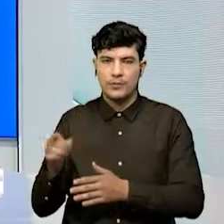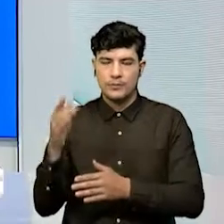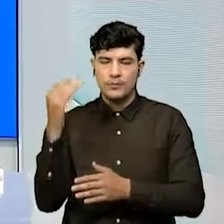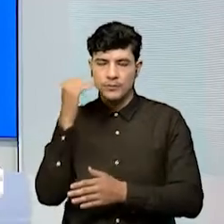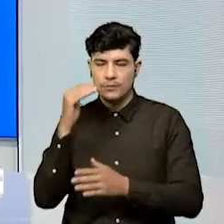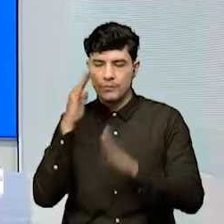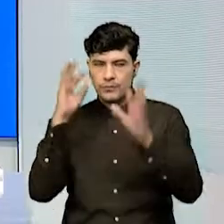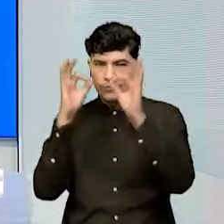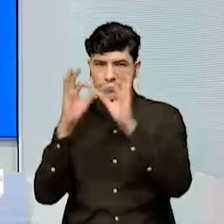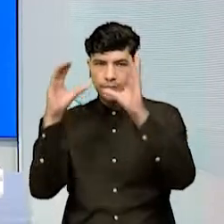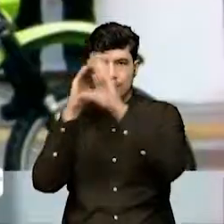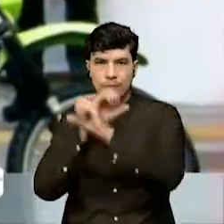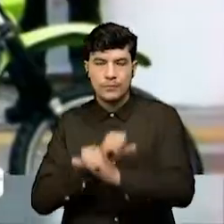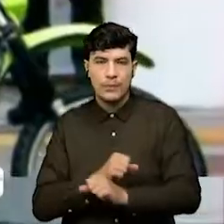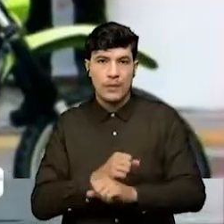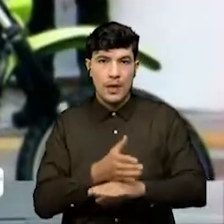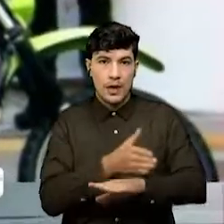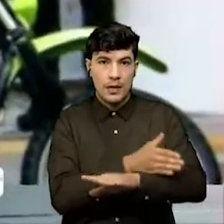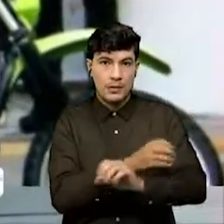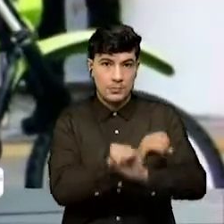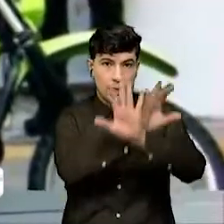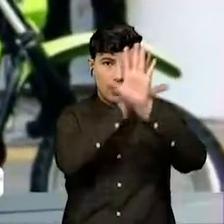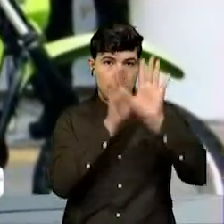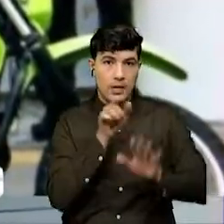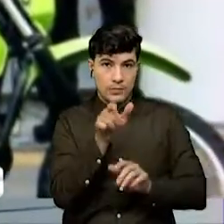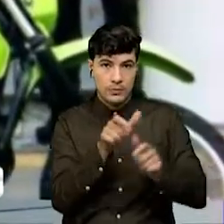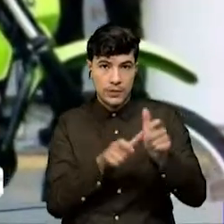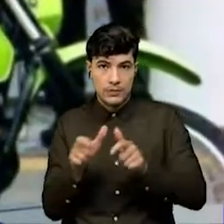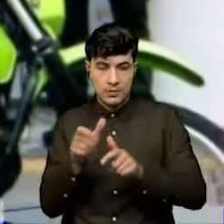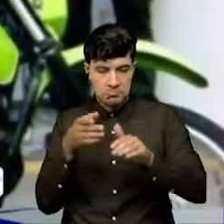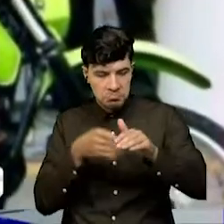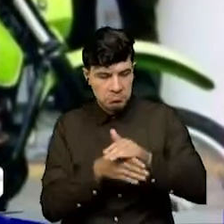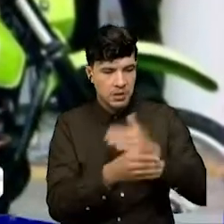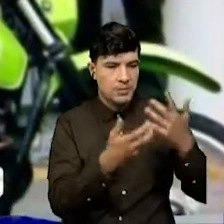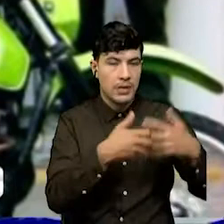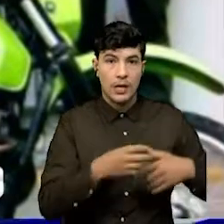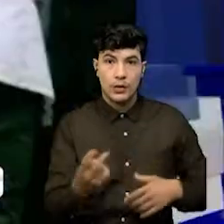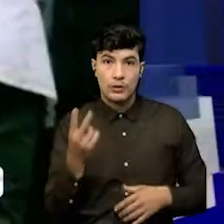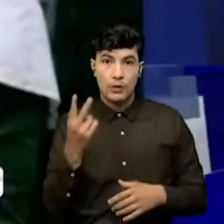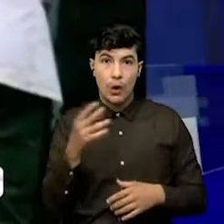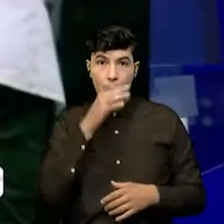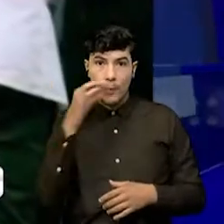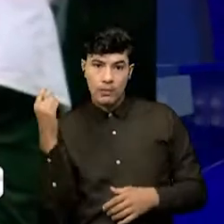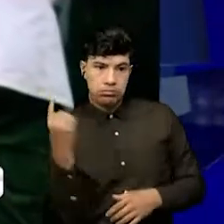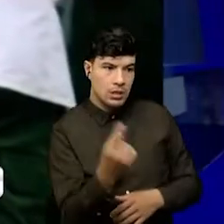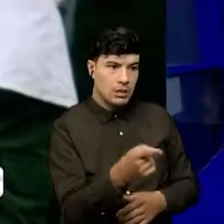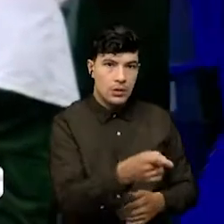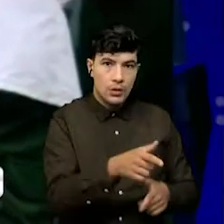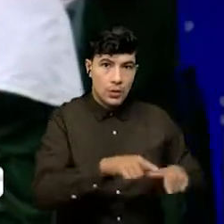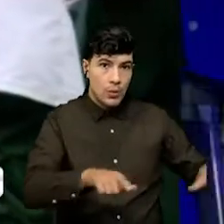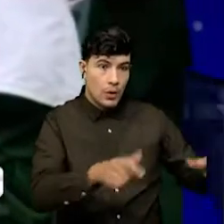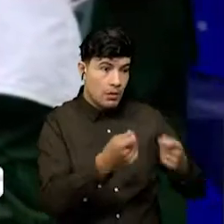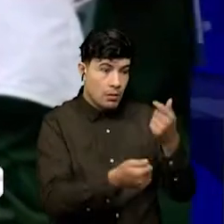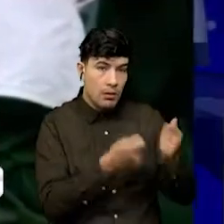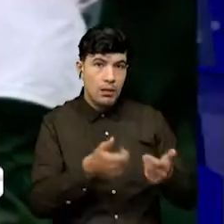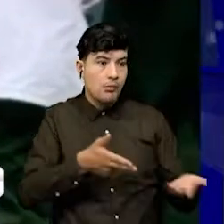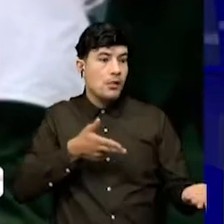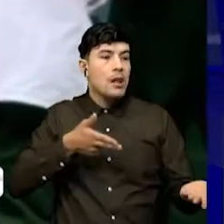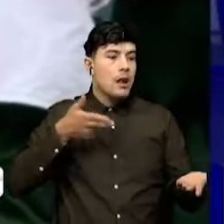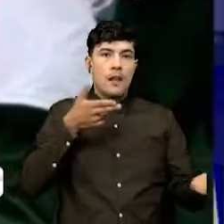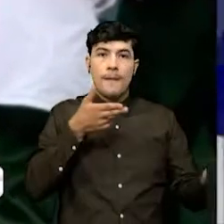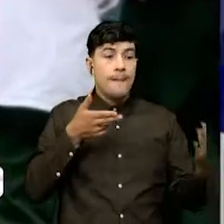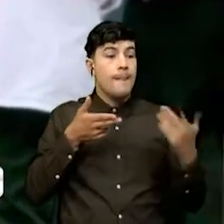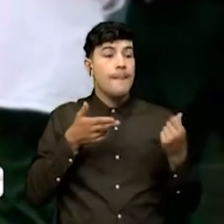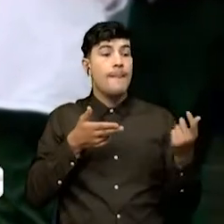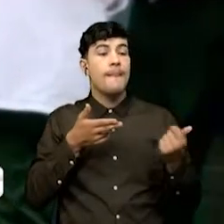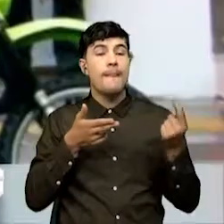Atención, que en horas de la mañana, cuando los empleados se disponían a ingresar, los sujetos armados llegaron al establecimiento comercial y, tras amenazar a los